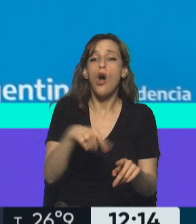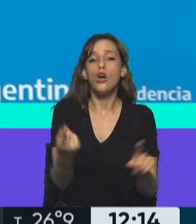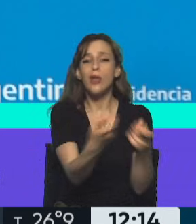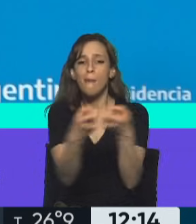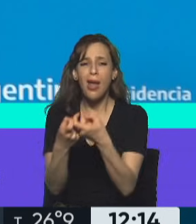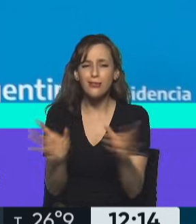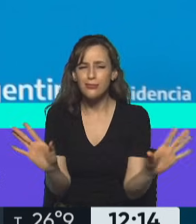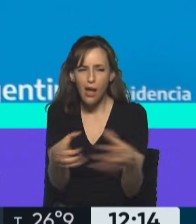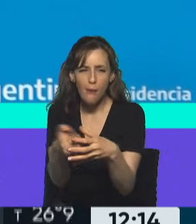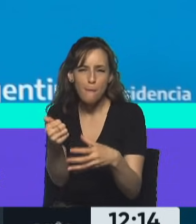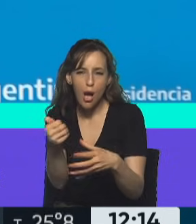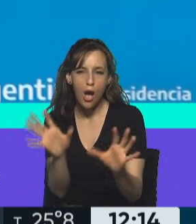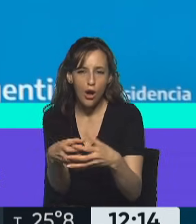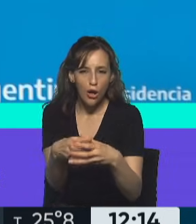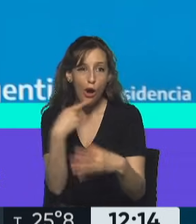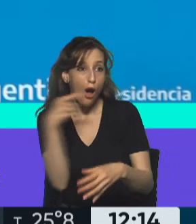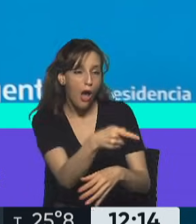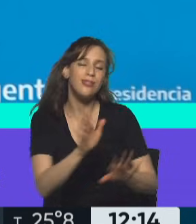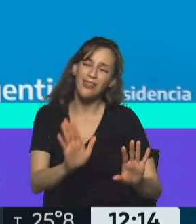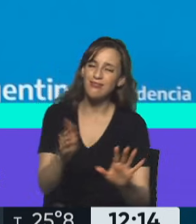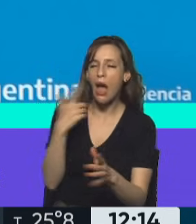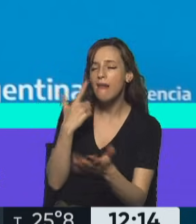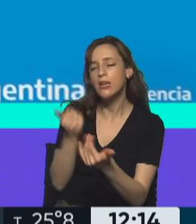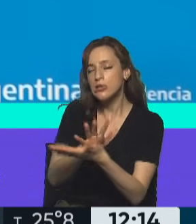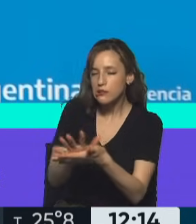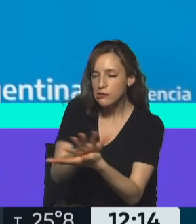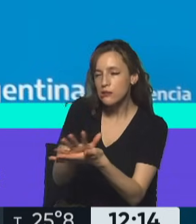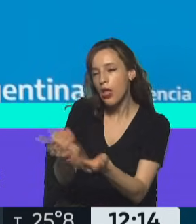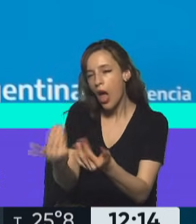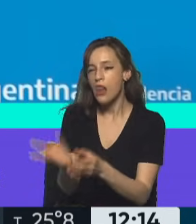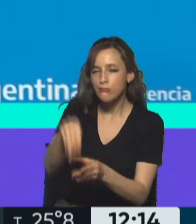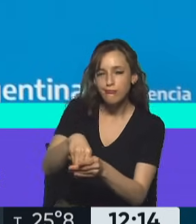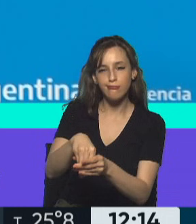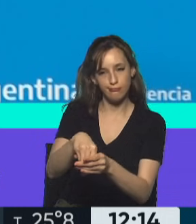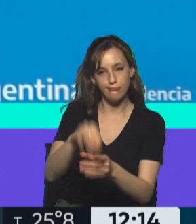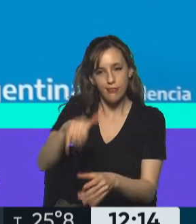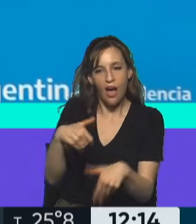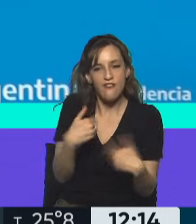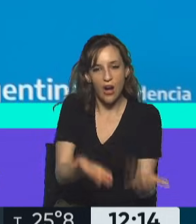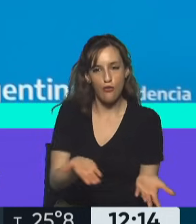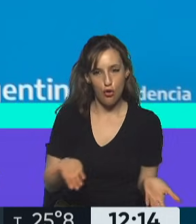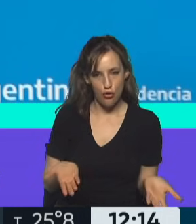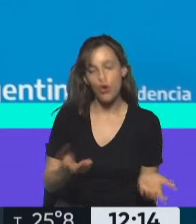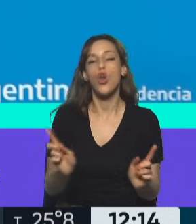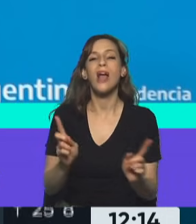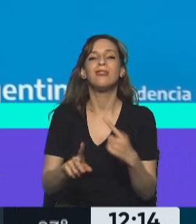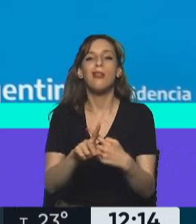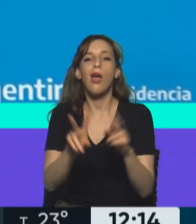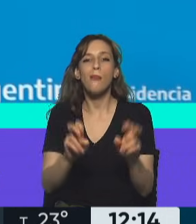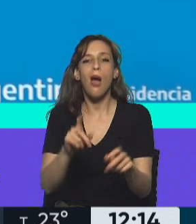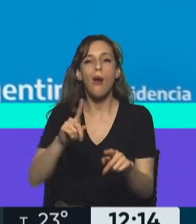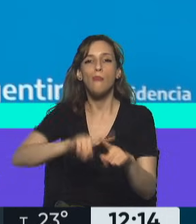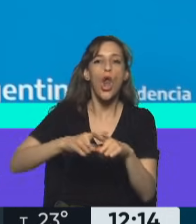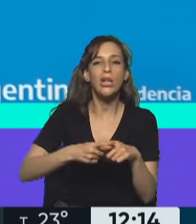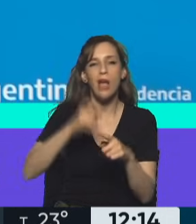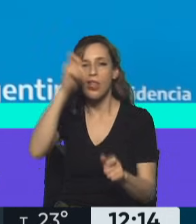minoritario, pueda sumarse también, pueda plantear cuáles son realmente las diferencias que tiene y que no sean diferencias ideológicas, sino que sean diferencias sobre cómo se consolida la lista,